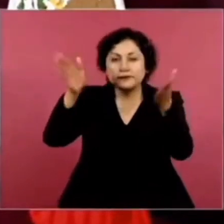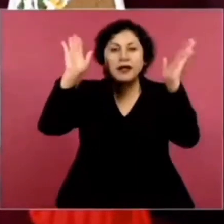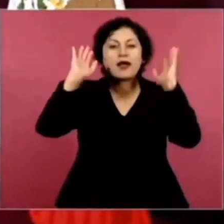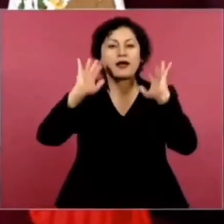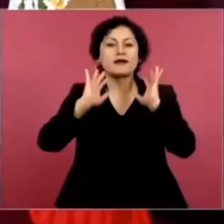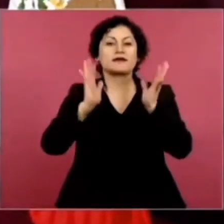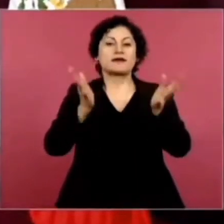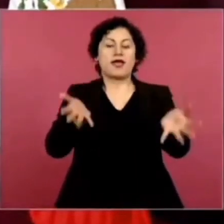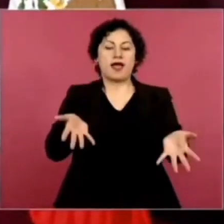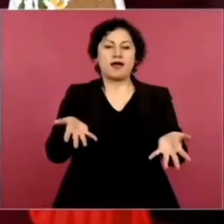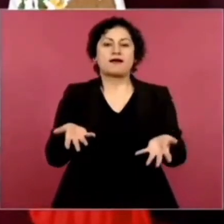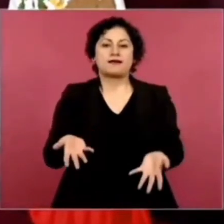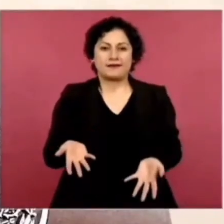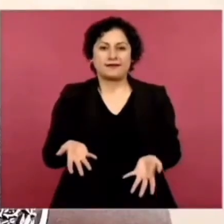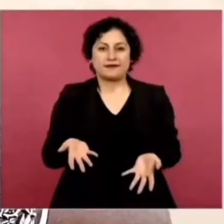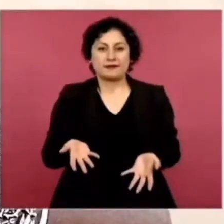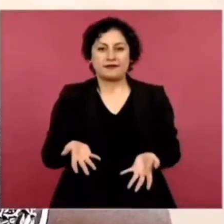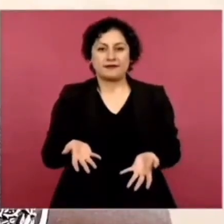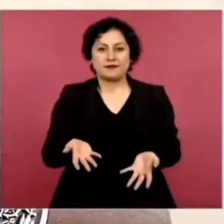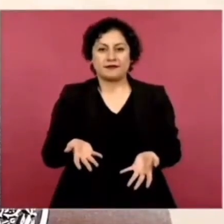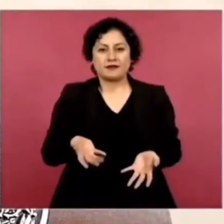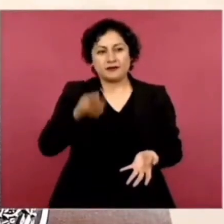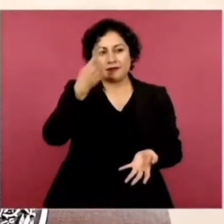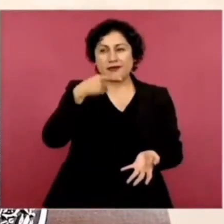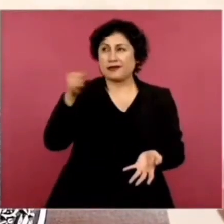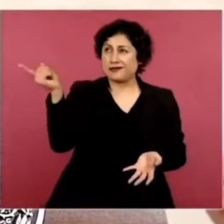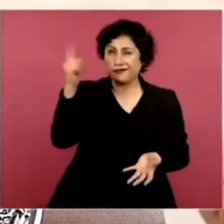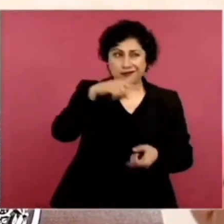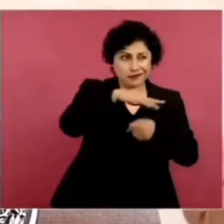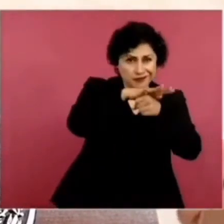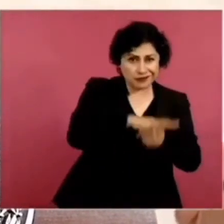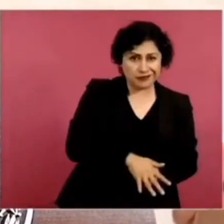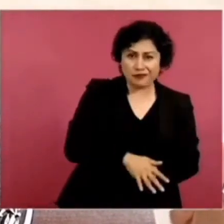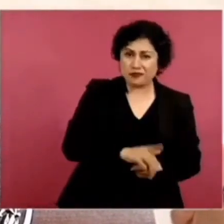y no dejarnos engañar.